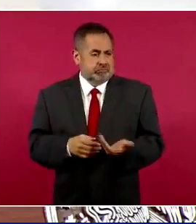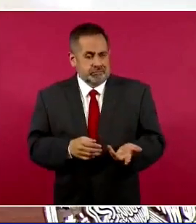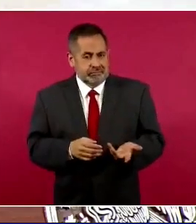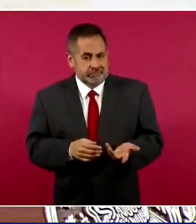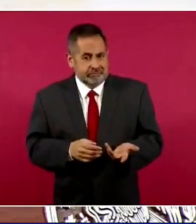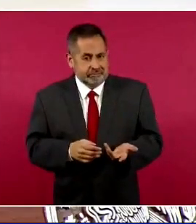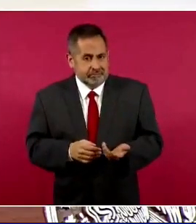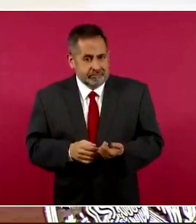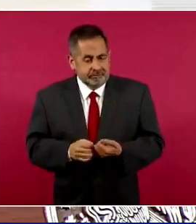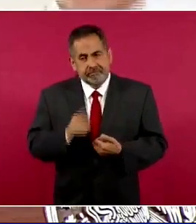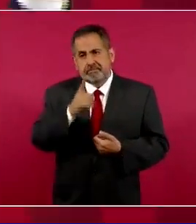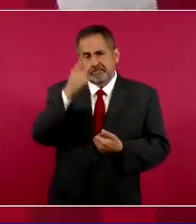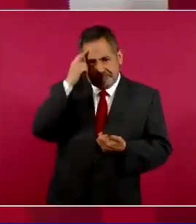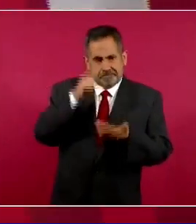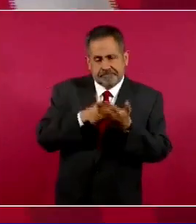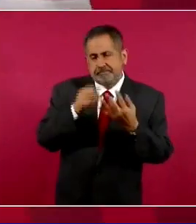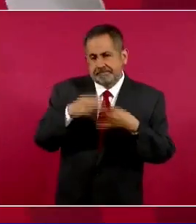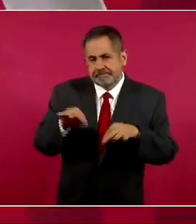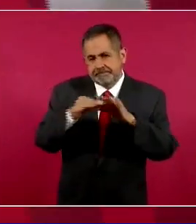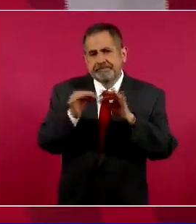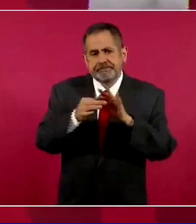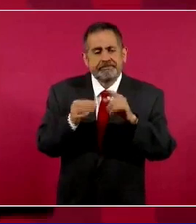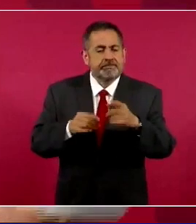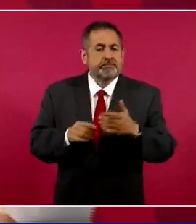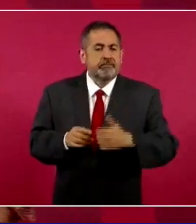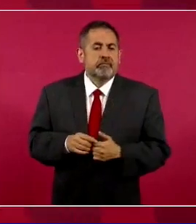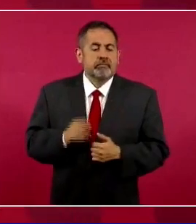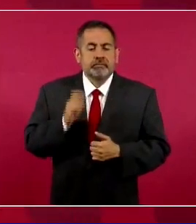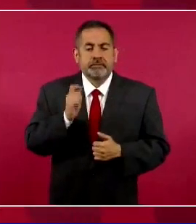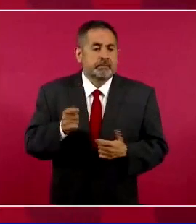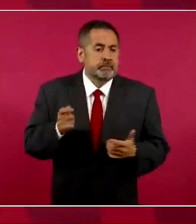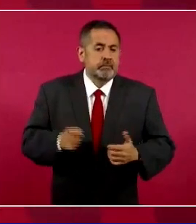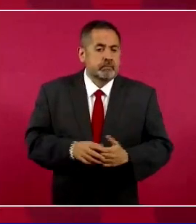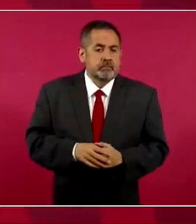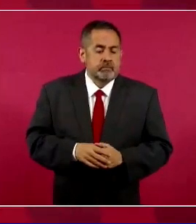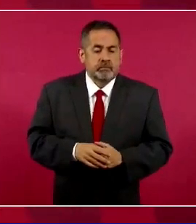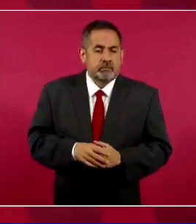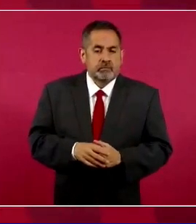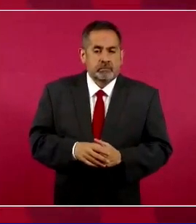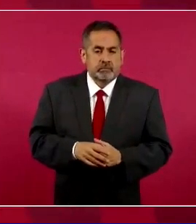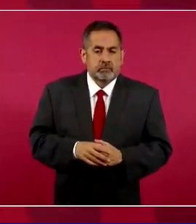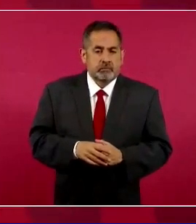Entonces, todo esto es importante porque a veces, ¿no?,